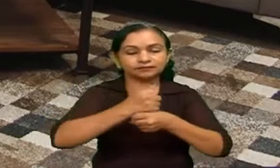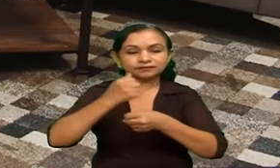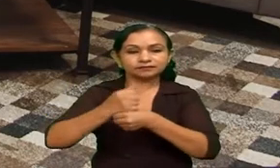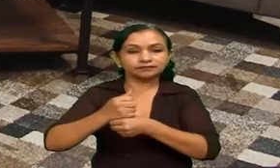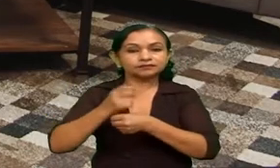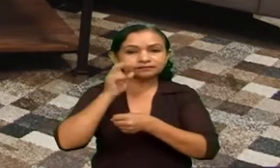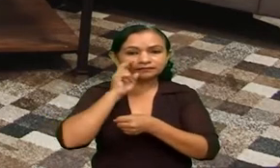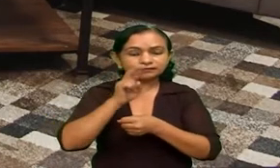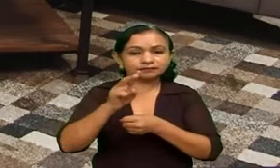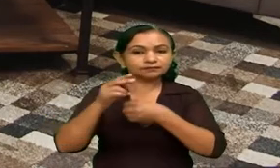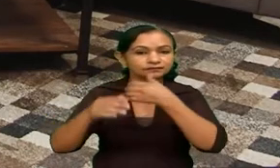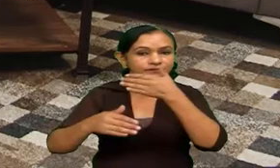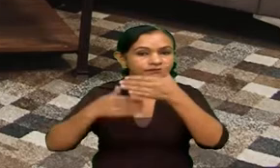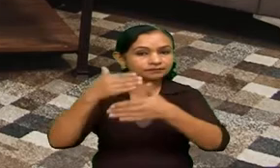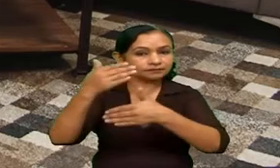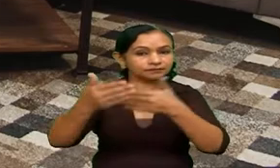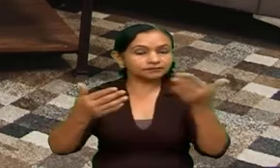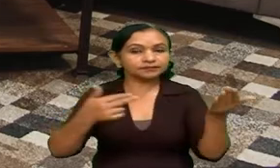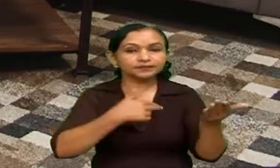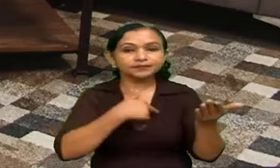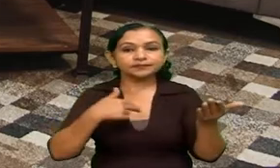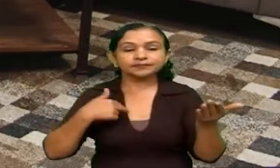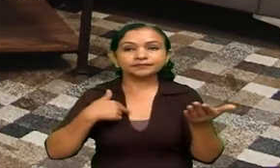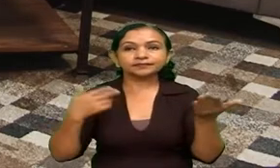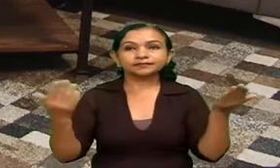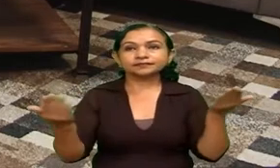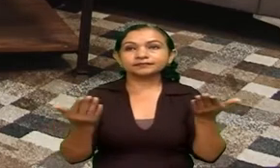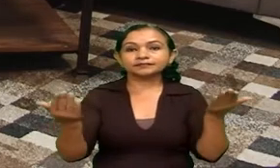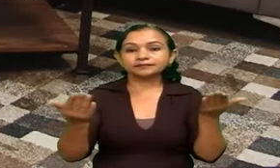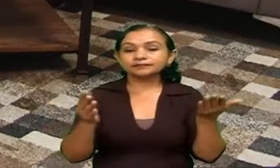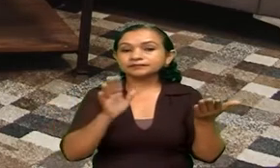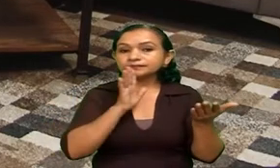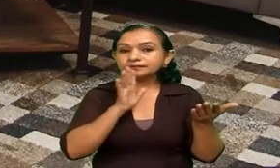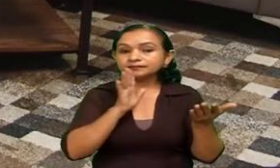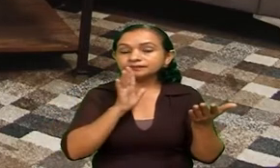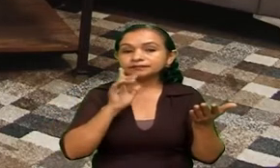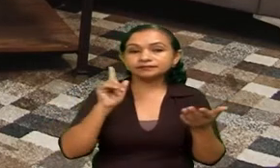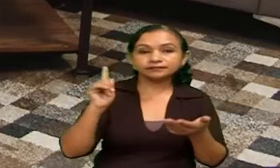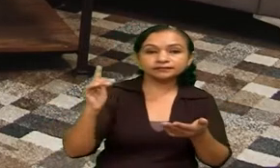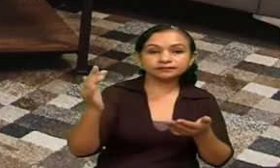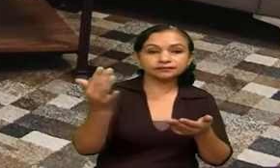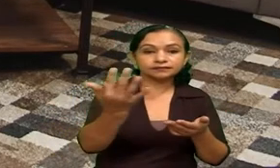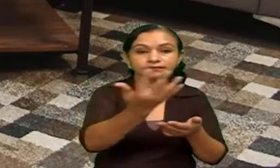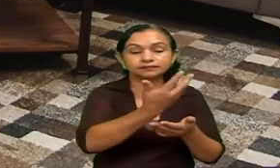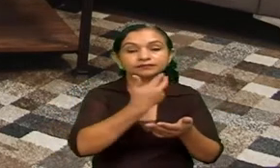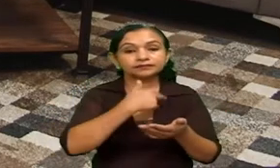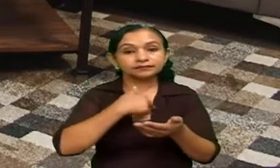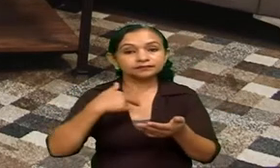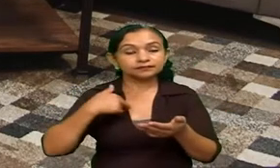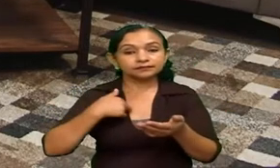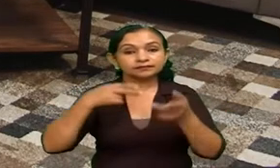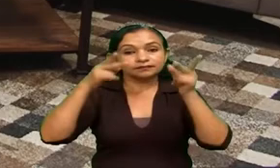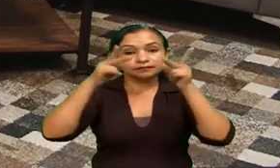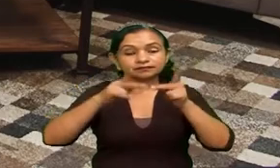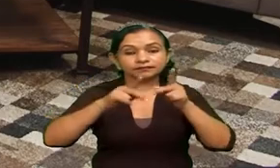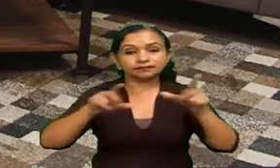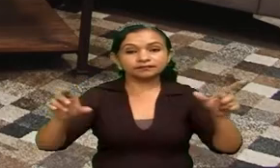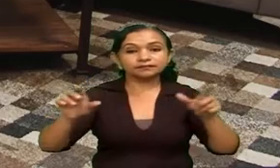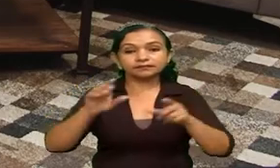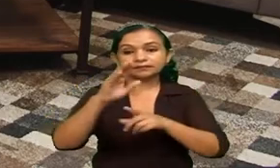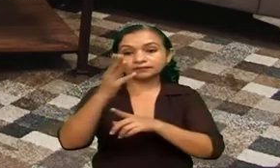venido electrificando y lo que hablábamos de todas las comunidades que se está llevando este plan y que ya estamos